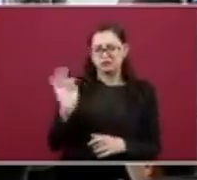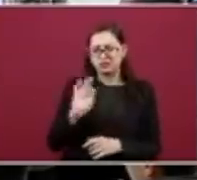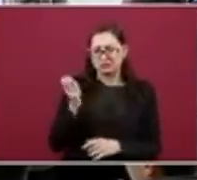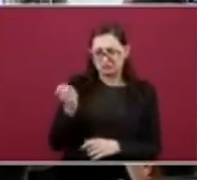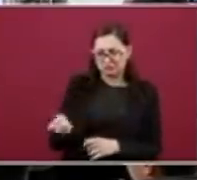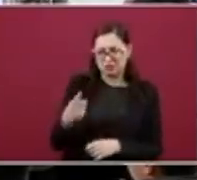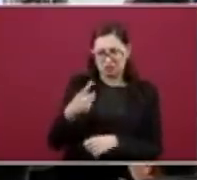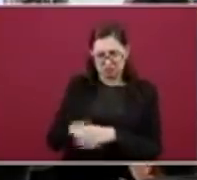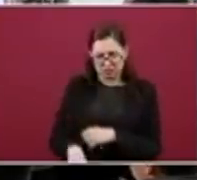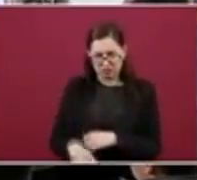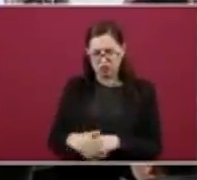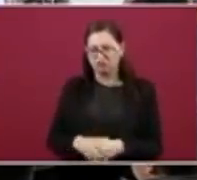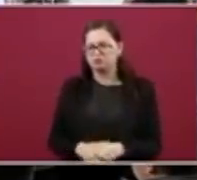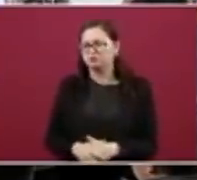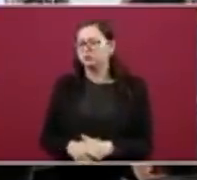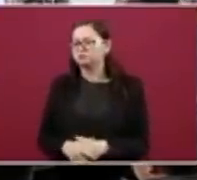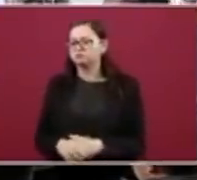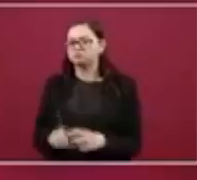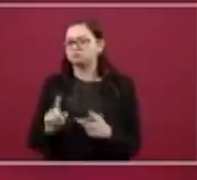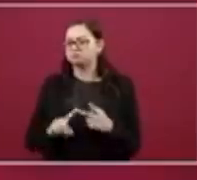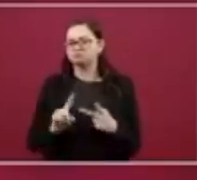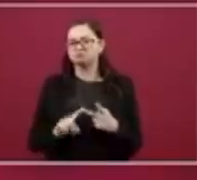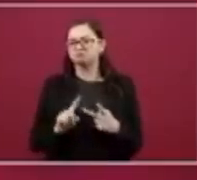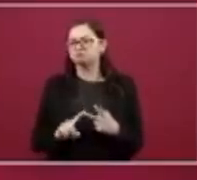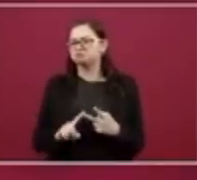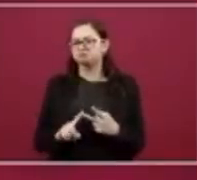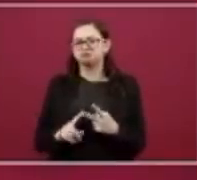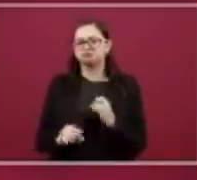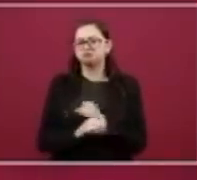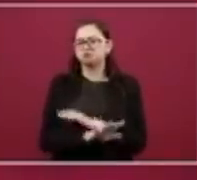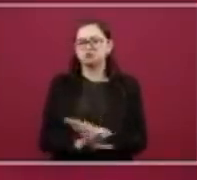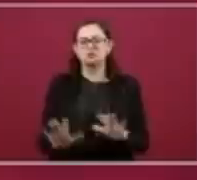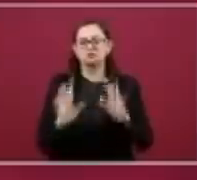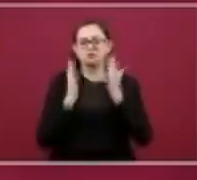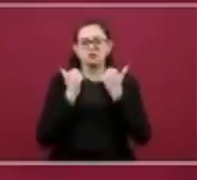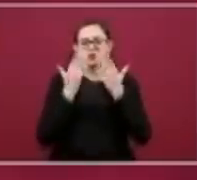no hay información sobre eso. No existe